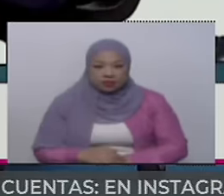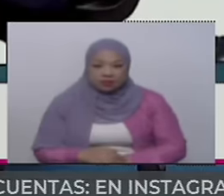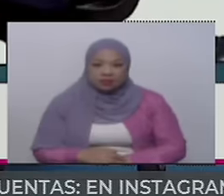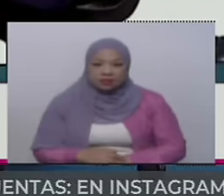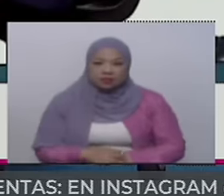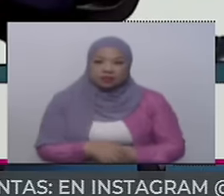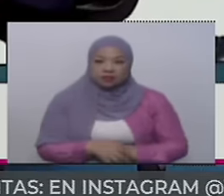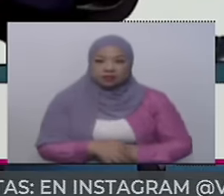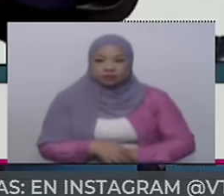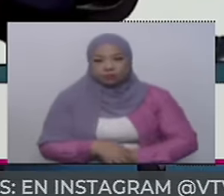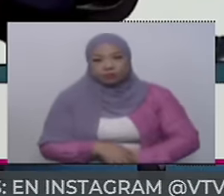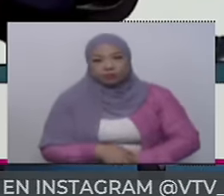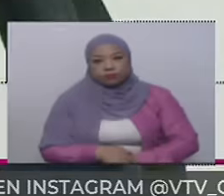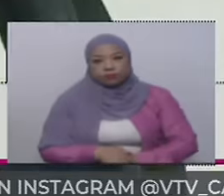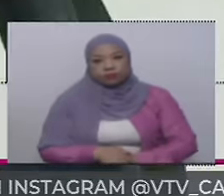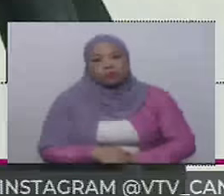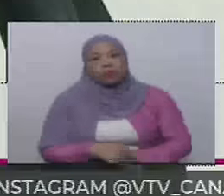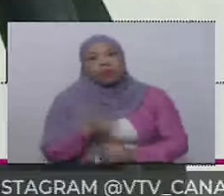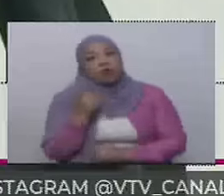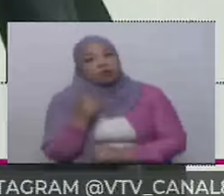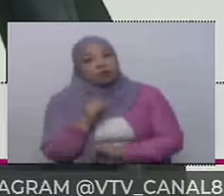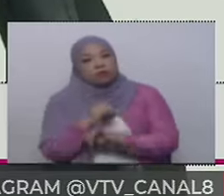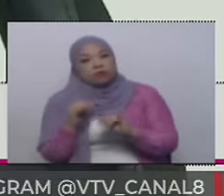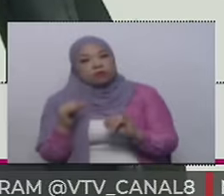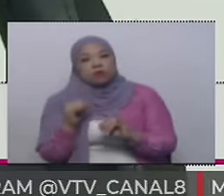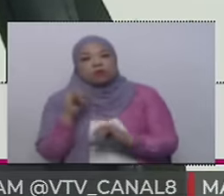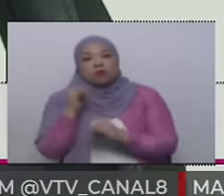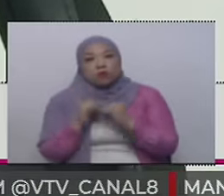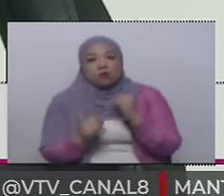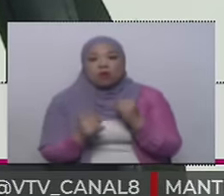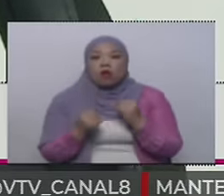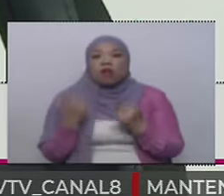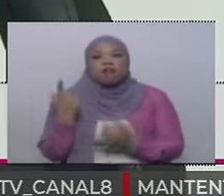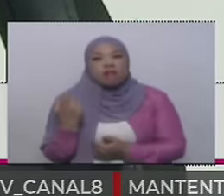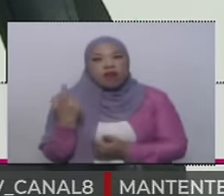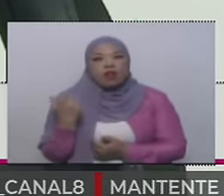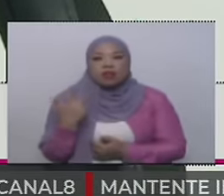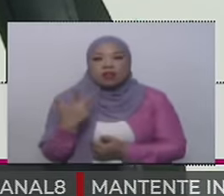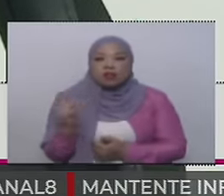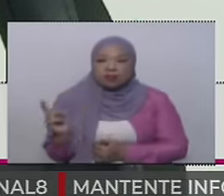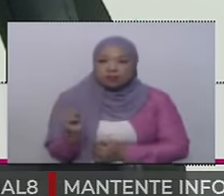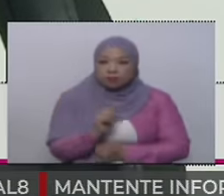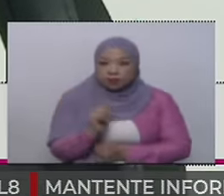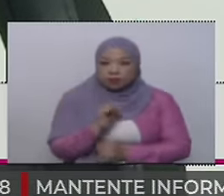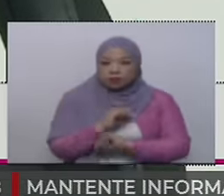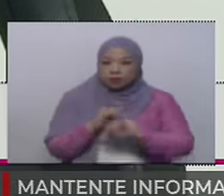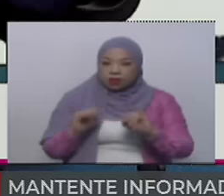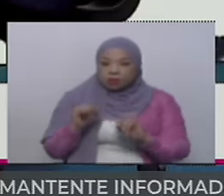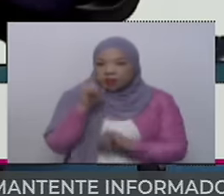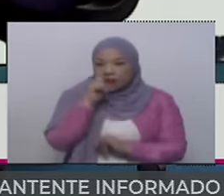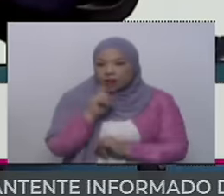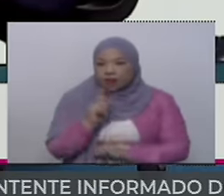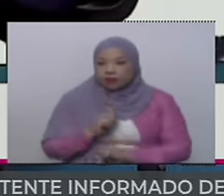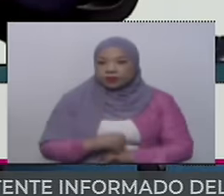¿Y esto que no ha culminado? Pues apenas vamos en el último trimestre de este año 2024. Correcto, falta el último